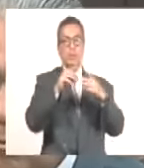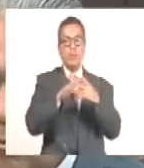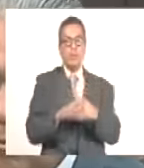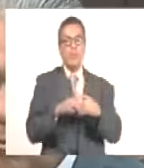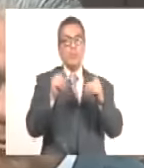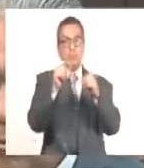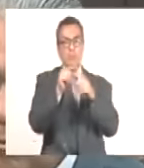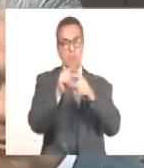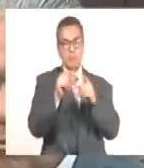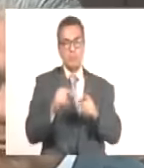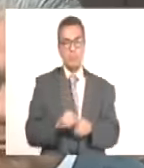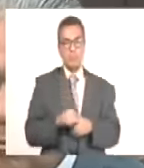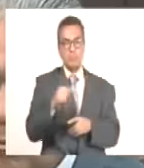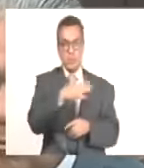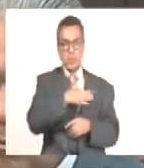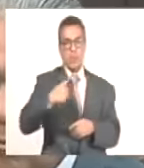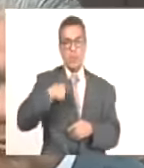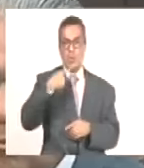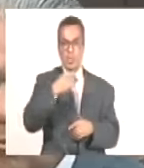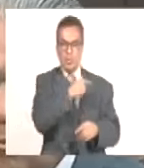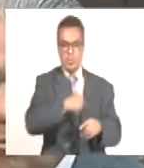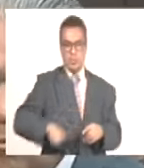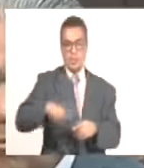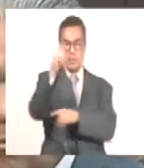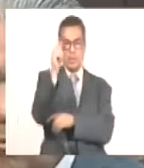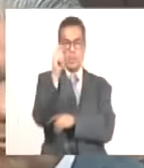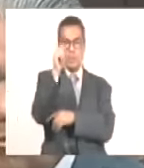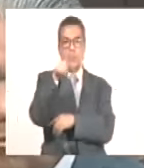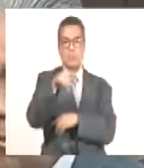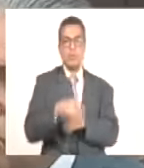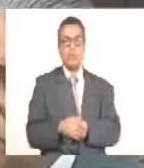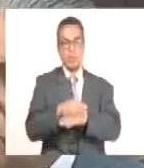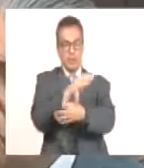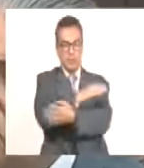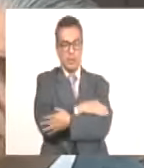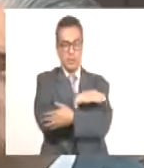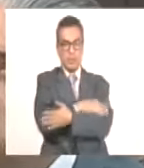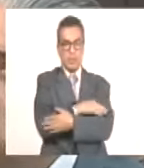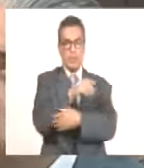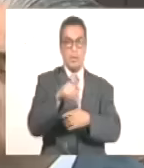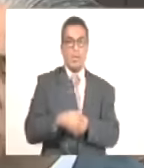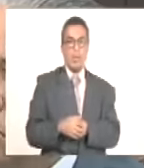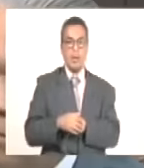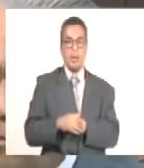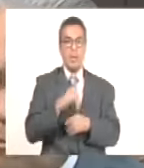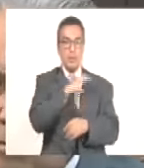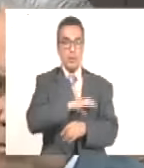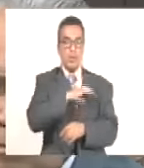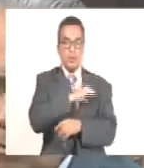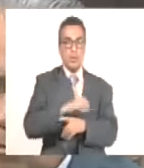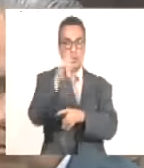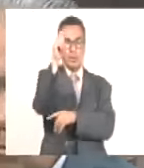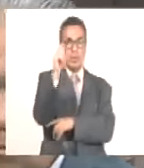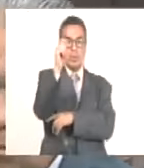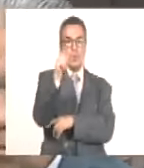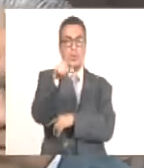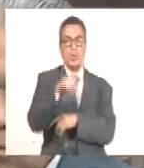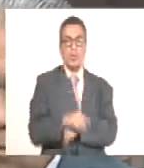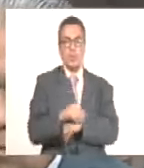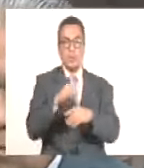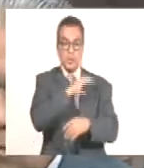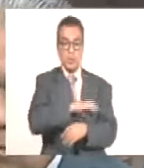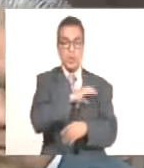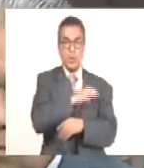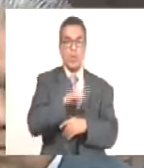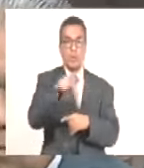paz de la palabra. Yo quiero, señor presidente, señores diputados, felicitar que la comisión parlamentaria fue una